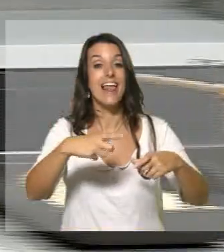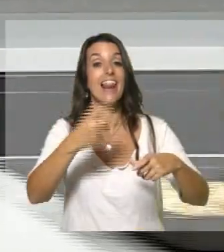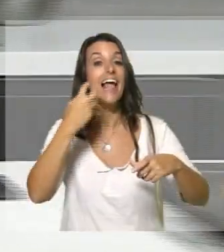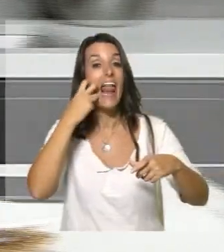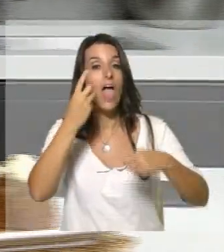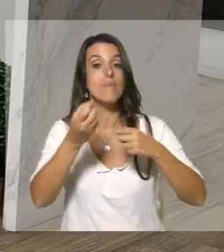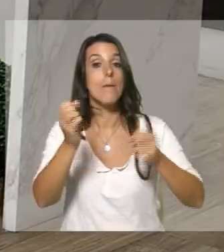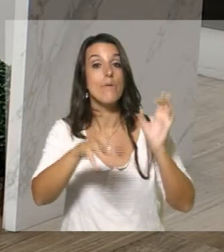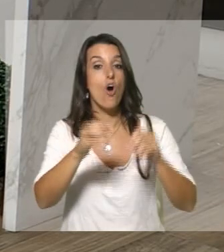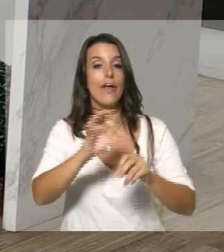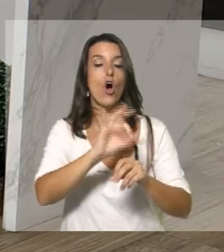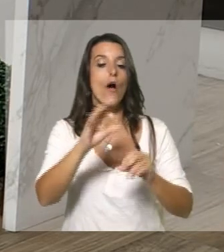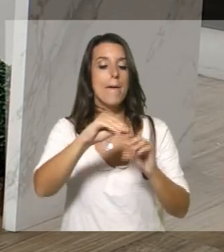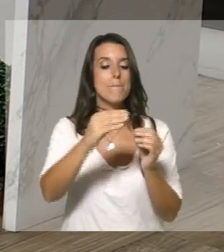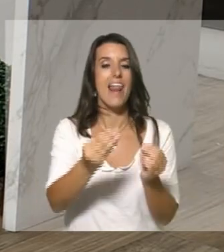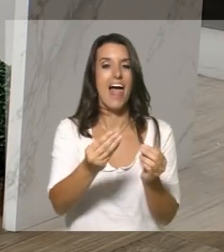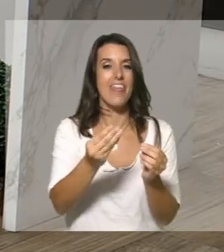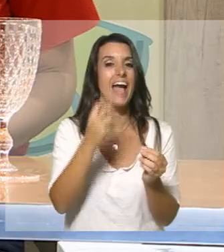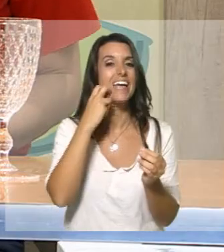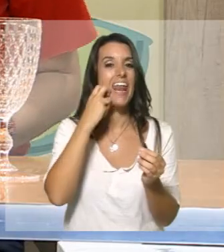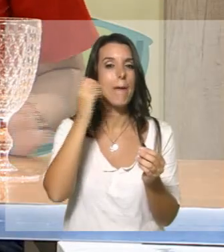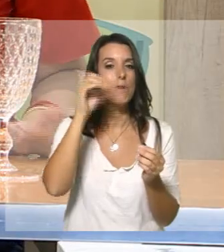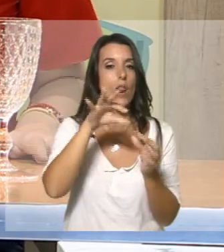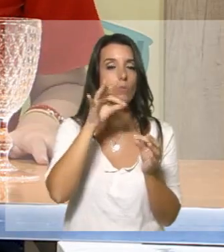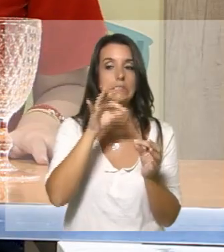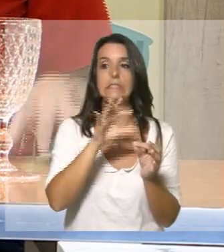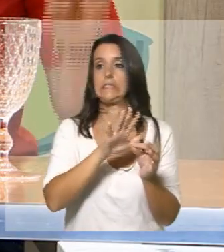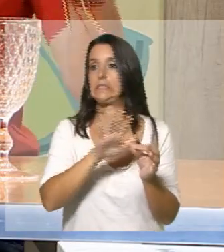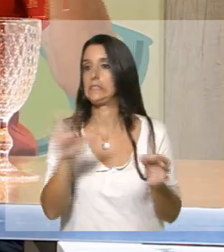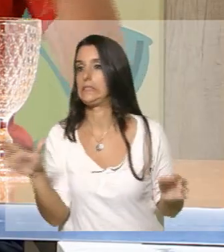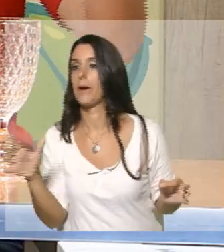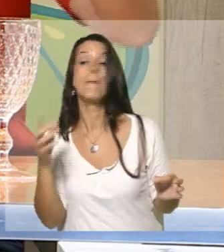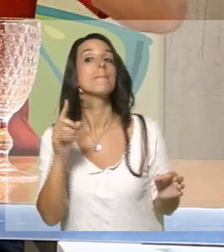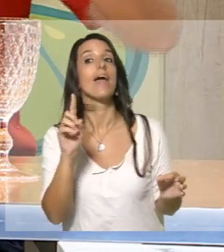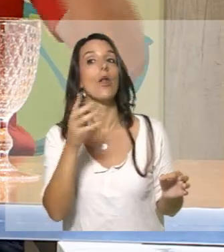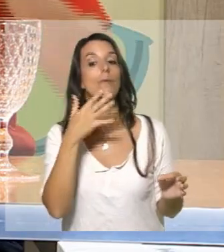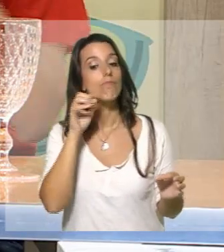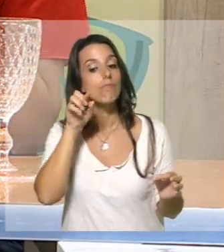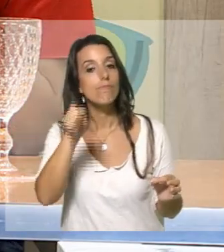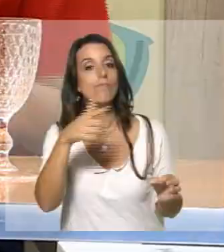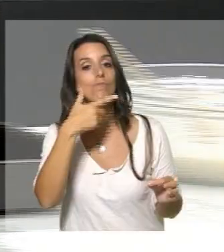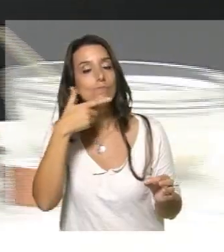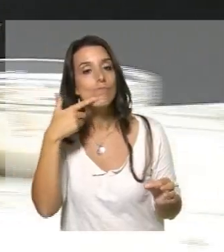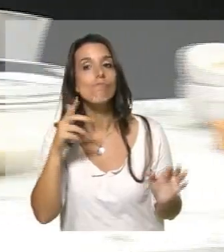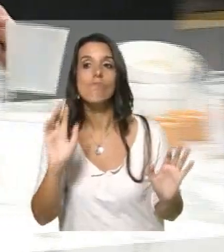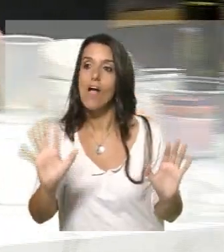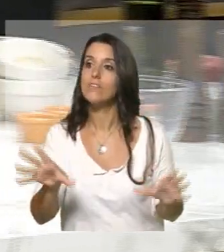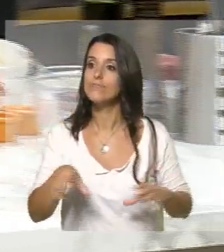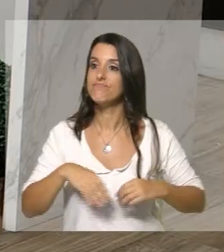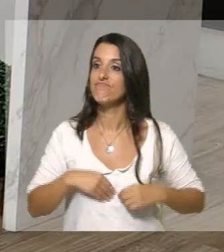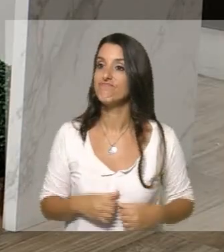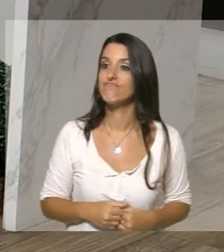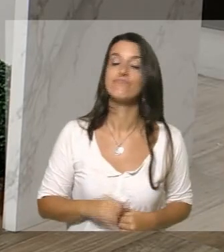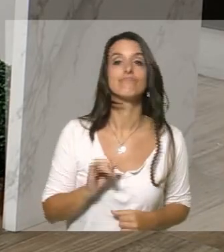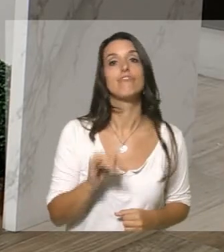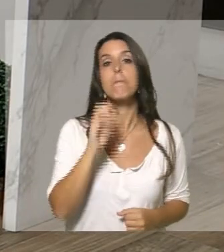ponen a veces. O también. A las empanadas de carne. También me encanta. A mí ahí no. Oh. Pero en esta, o como lo dulce, lo llevo mejor. Me